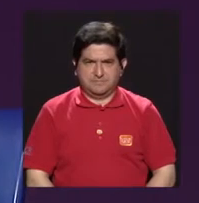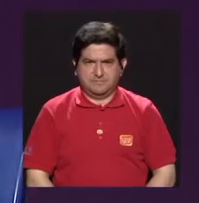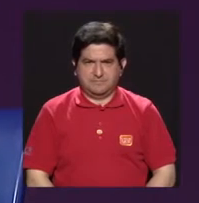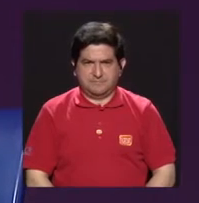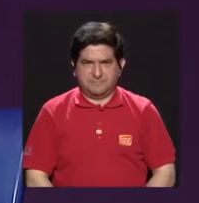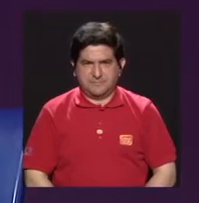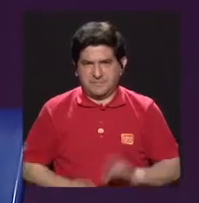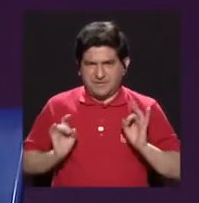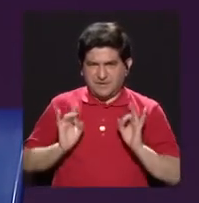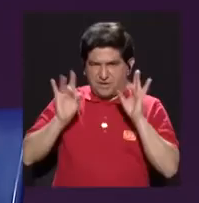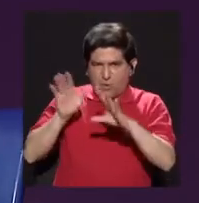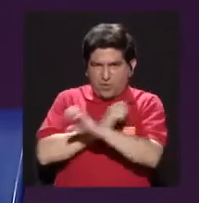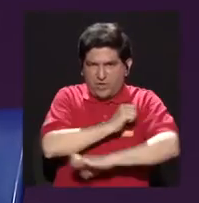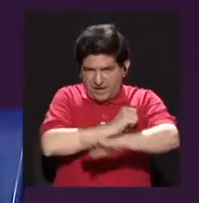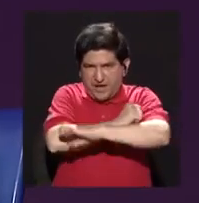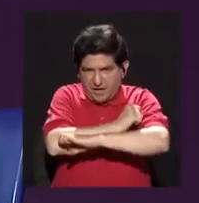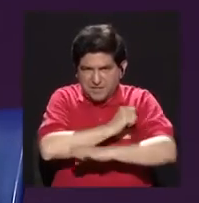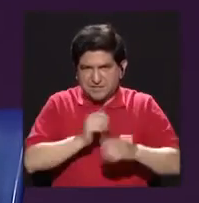xenófobo?